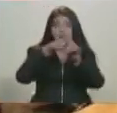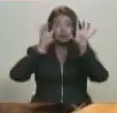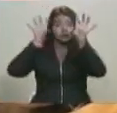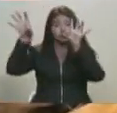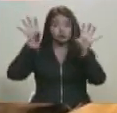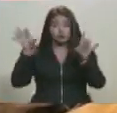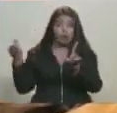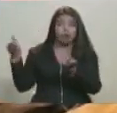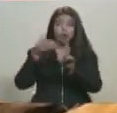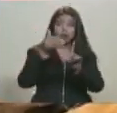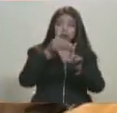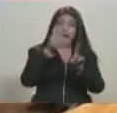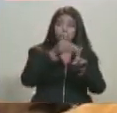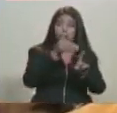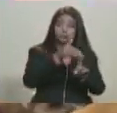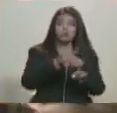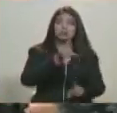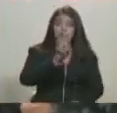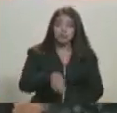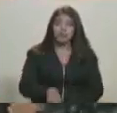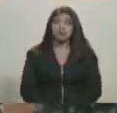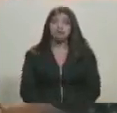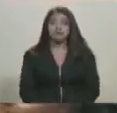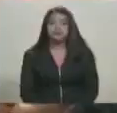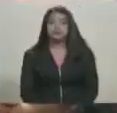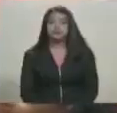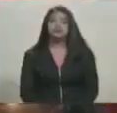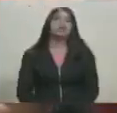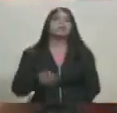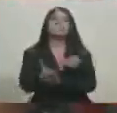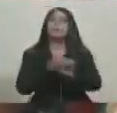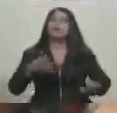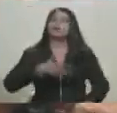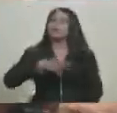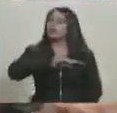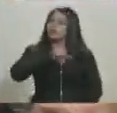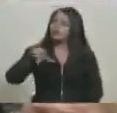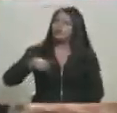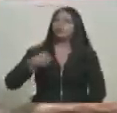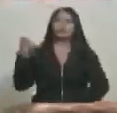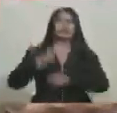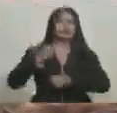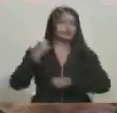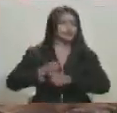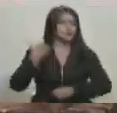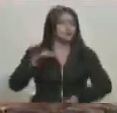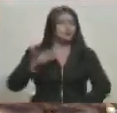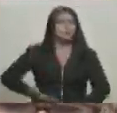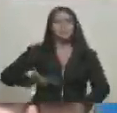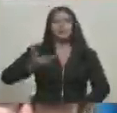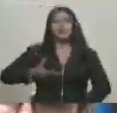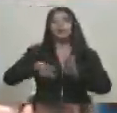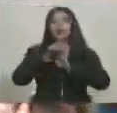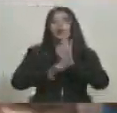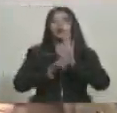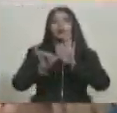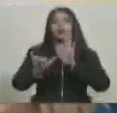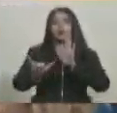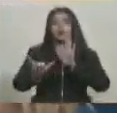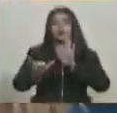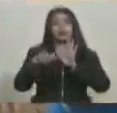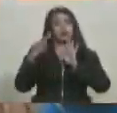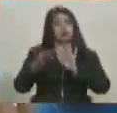que hace vida fuera del territorio venezolano. Nosotros reivindicamos la tarea fundamental de la, Asamblea